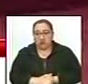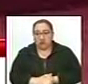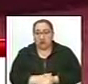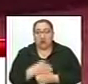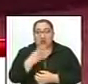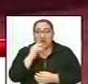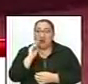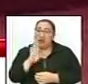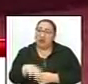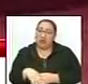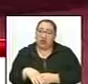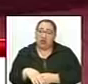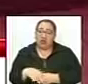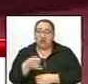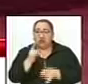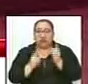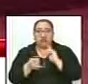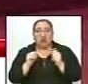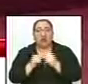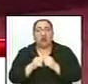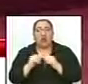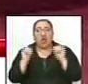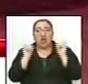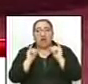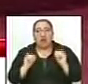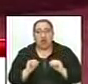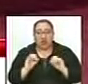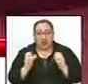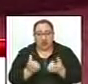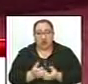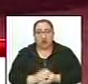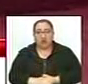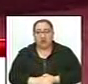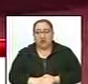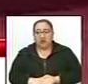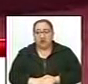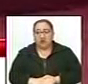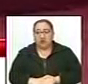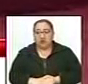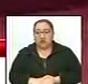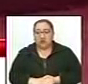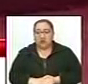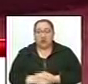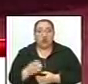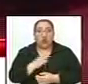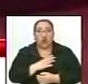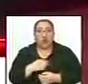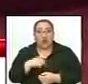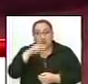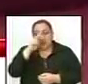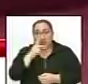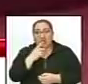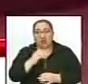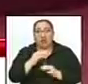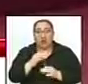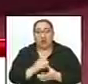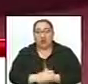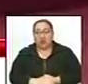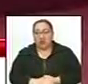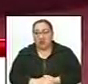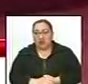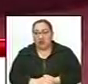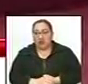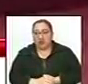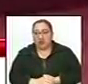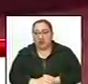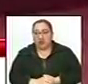destruyendo o lesionando la imagen de las instituciones. La República, presidente, está en riesgo. El Estado de Derecho está en riesgo en